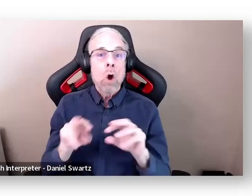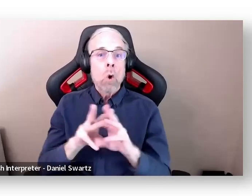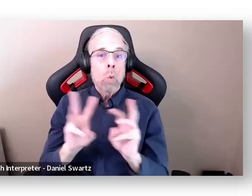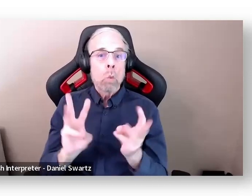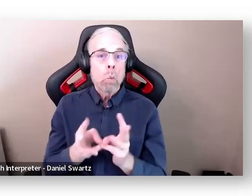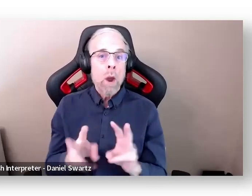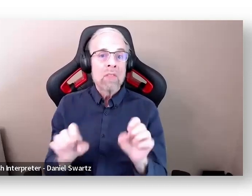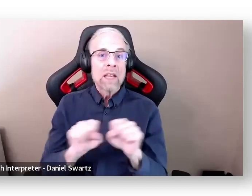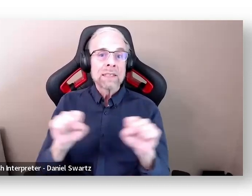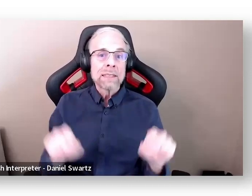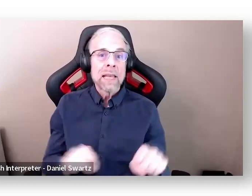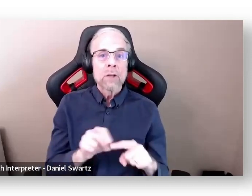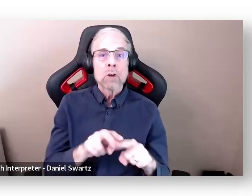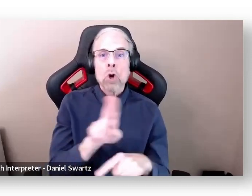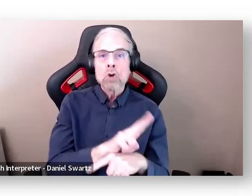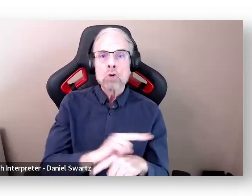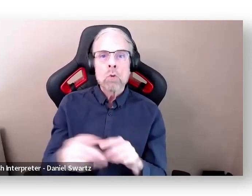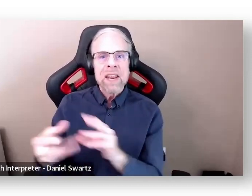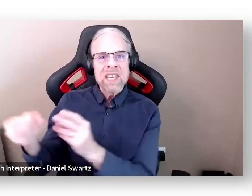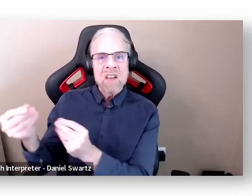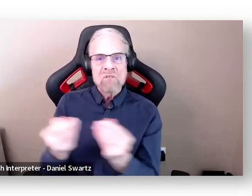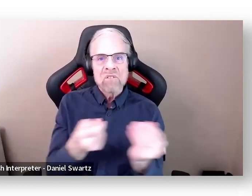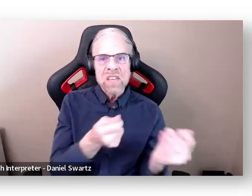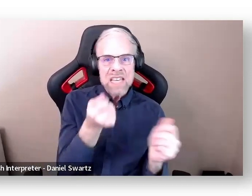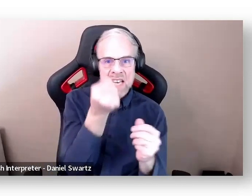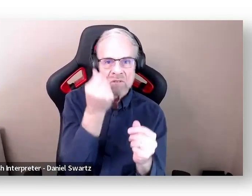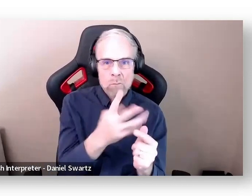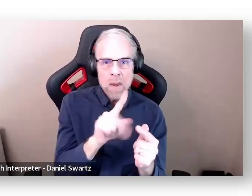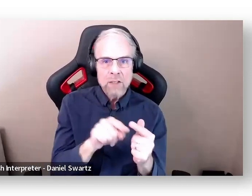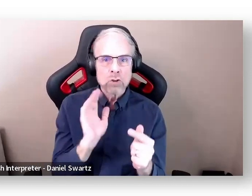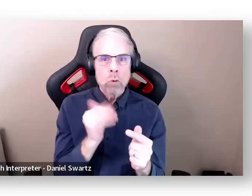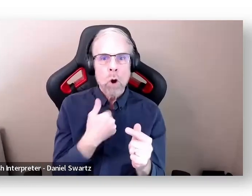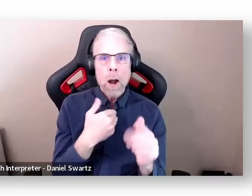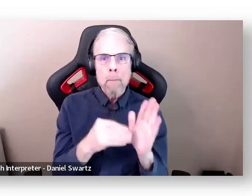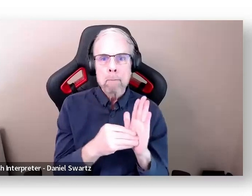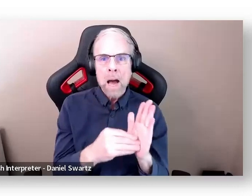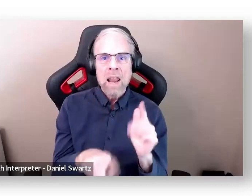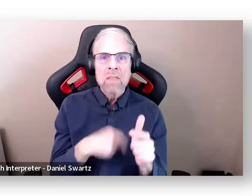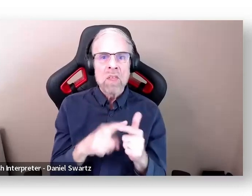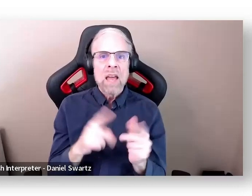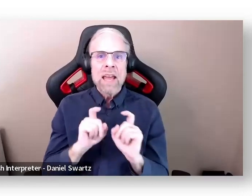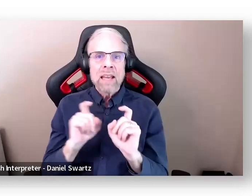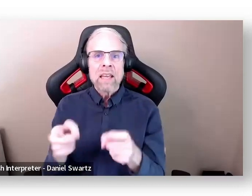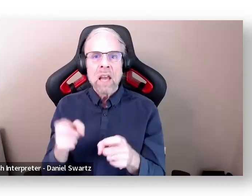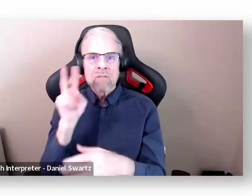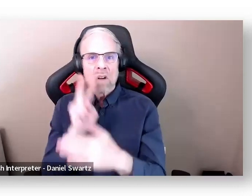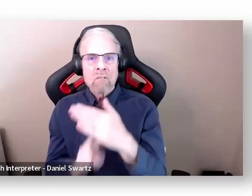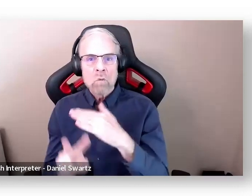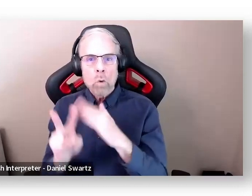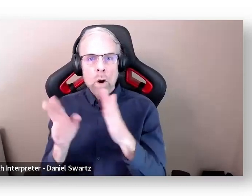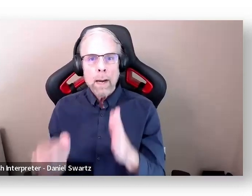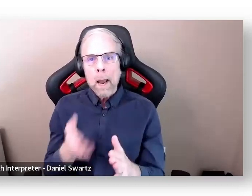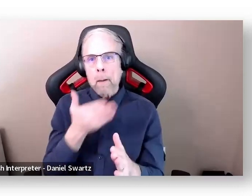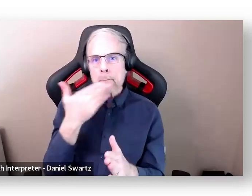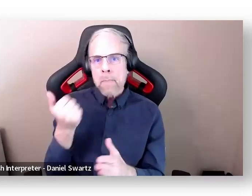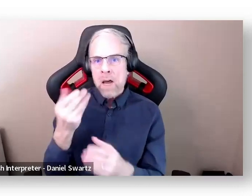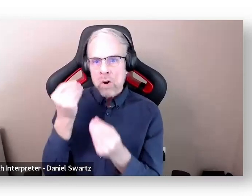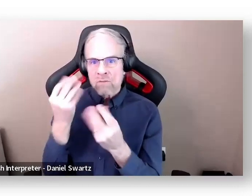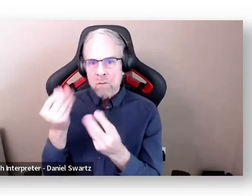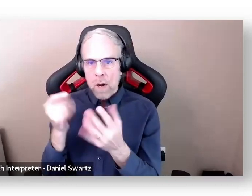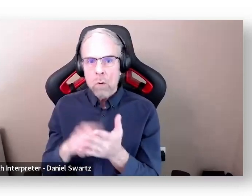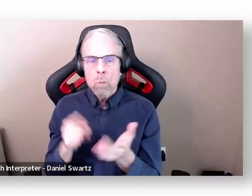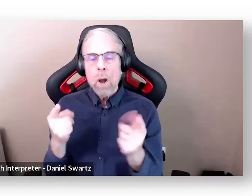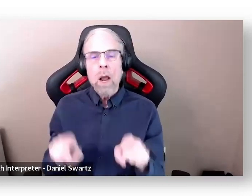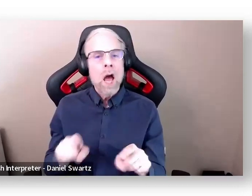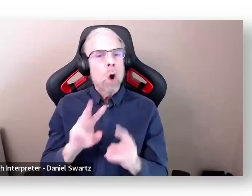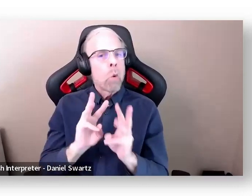las estaciones diferentes. Las estaciones meteorológicas se utilizan para pasar información en el modelo meteorológico y dar información para los operadores un mejor reflejo